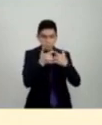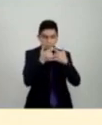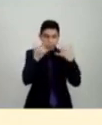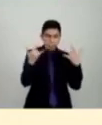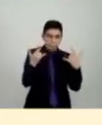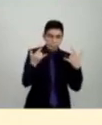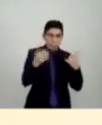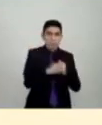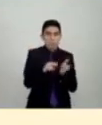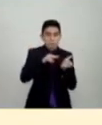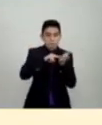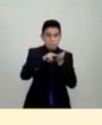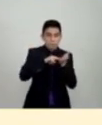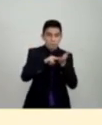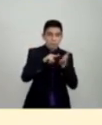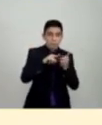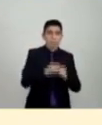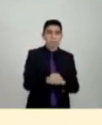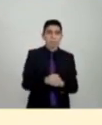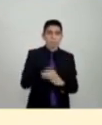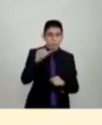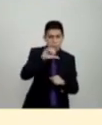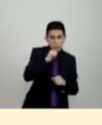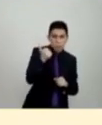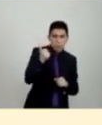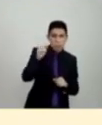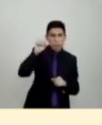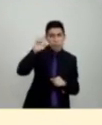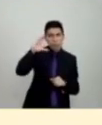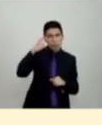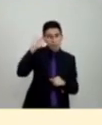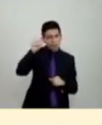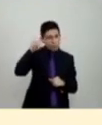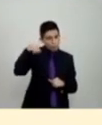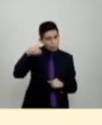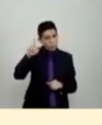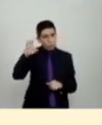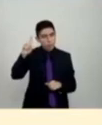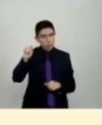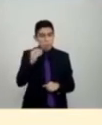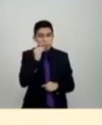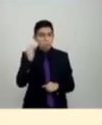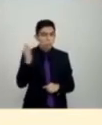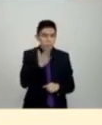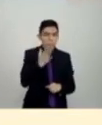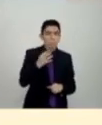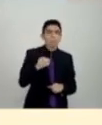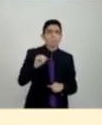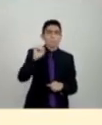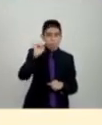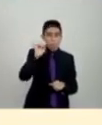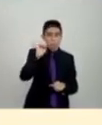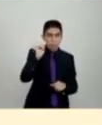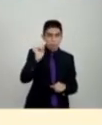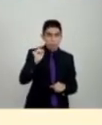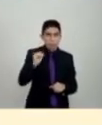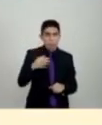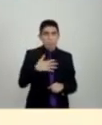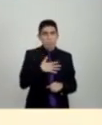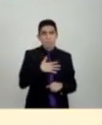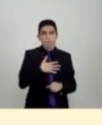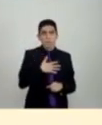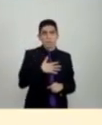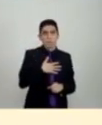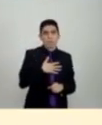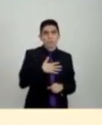invento latinoamericano, porque en las novelas de Chester Hines, de Chandler, son maravillosas, ahí eso está lleno de cócteles, yo no puedo